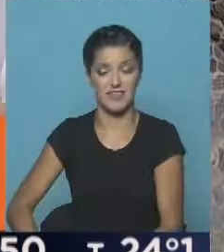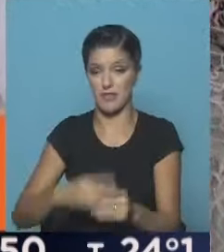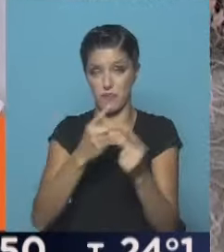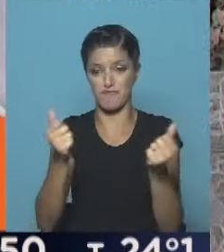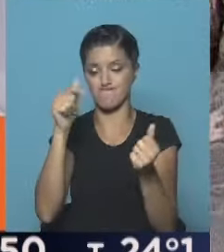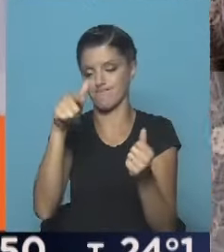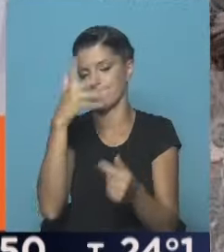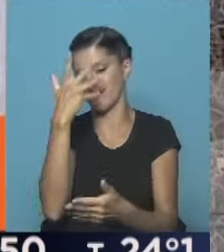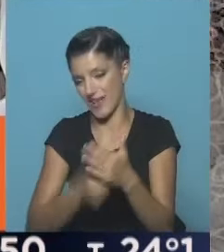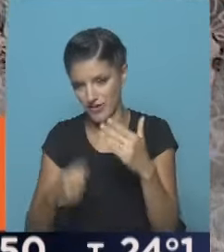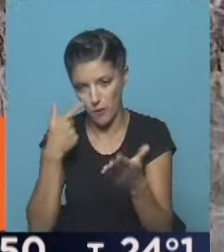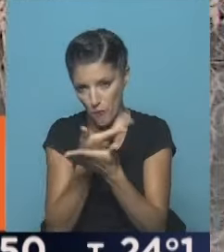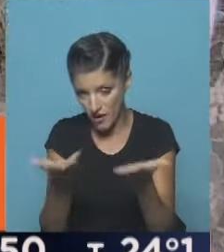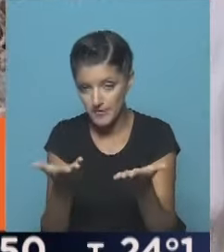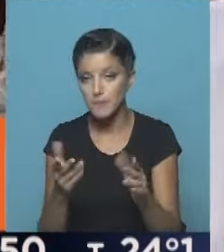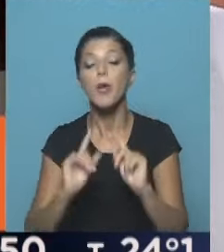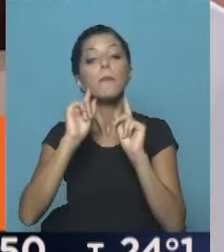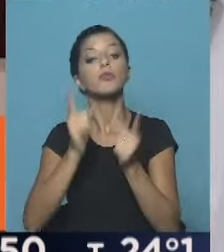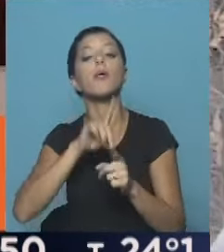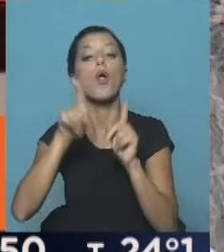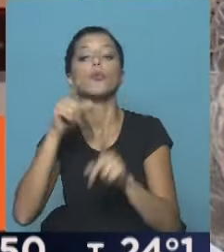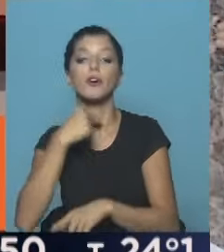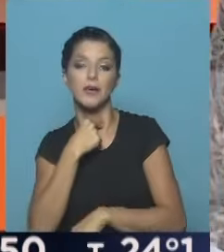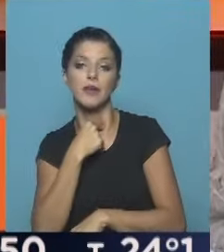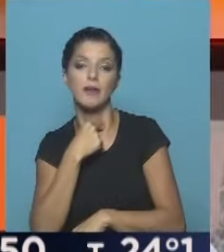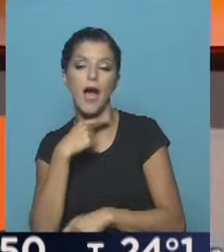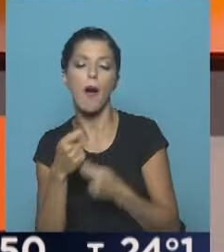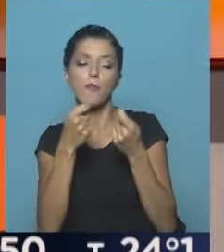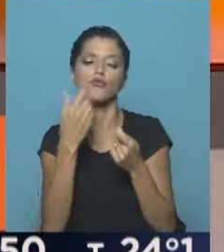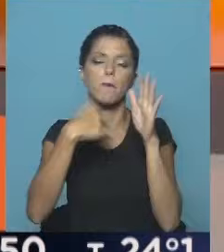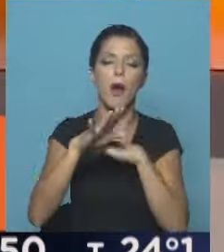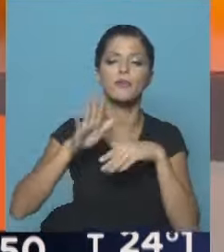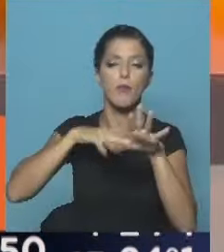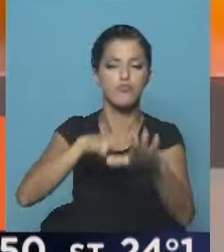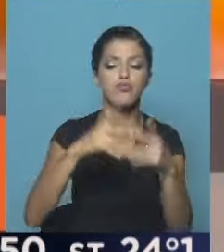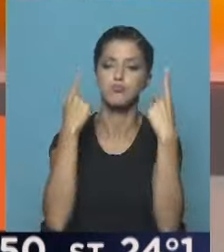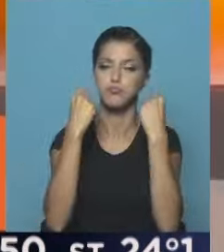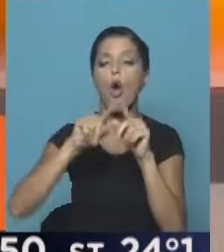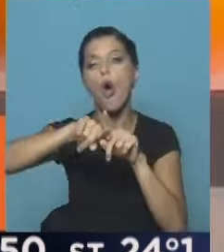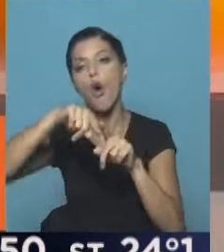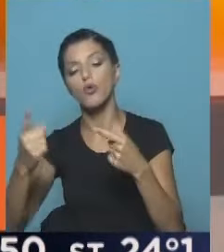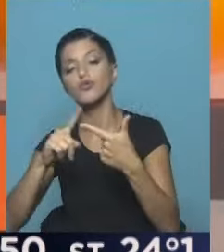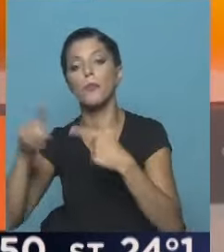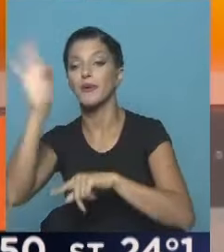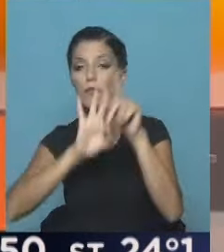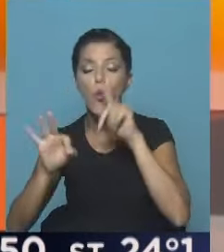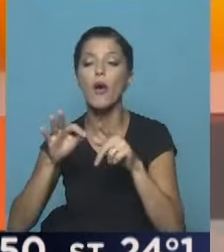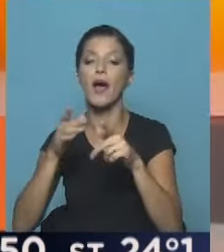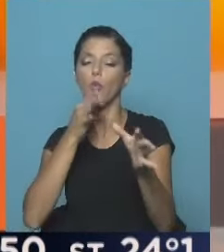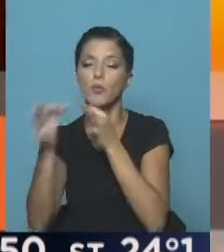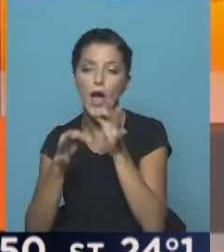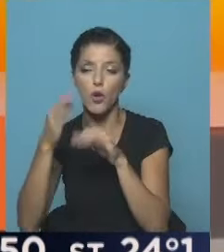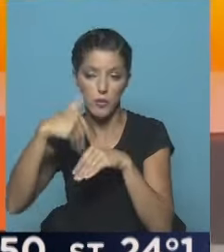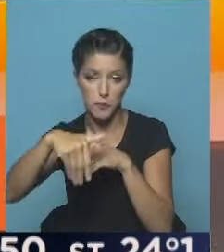oposición, algunos más inclinados por la salida a la calle, otros por insistir en diálogo / elecciones en algún